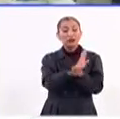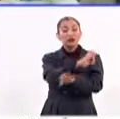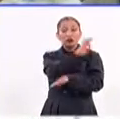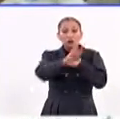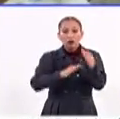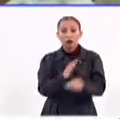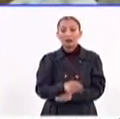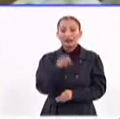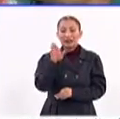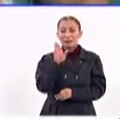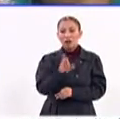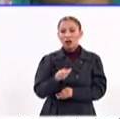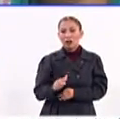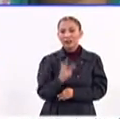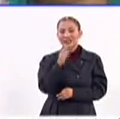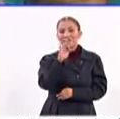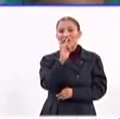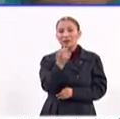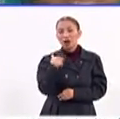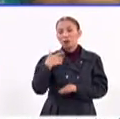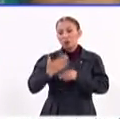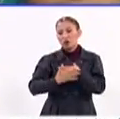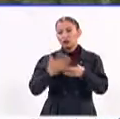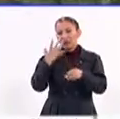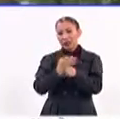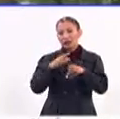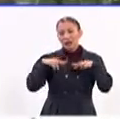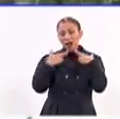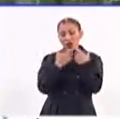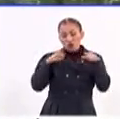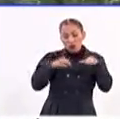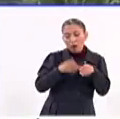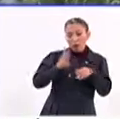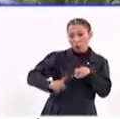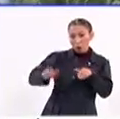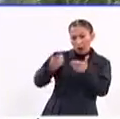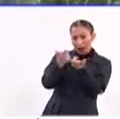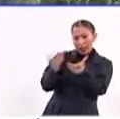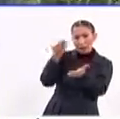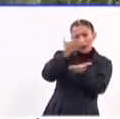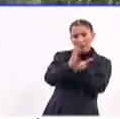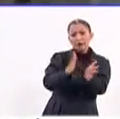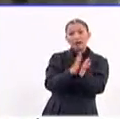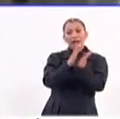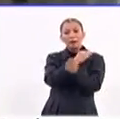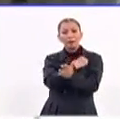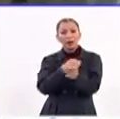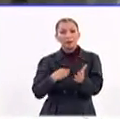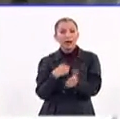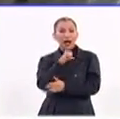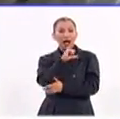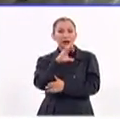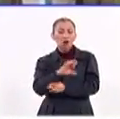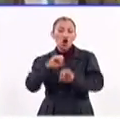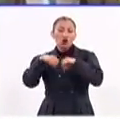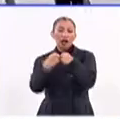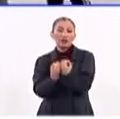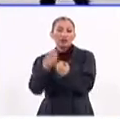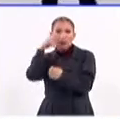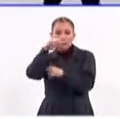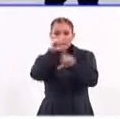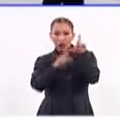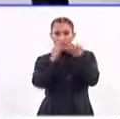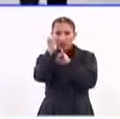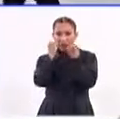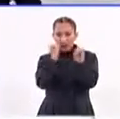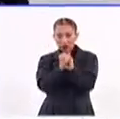todos. Este miércoles 13 de febrero se realizará la 5ª audiencia pública en la que participarán miembros de la sociedad y organismos nacionales